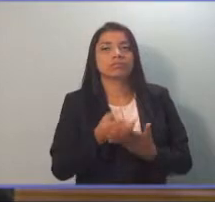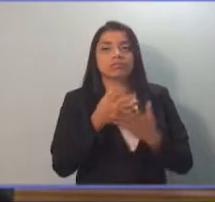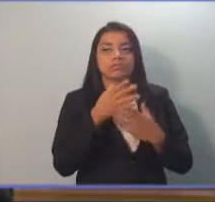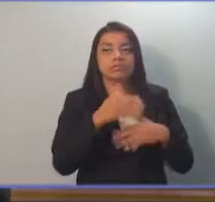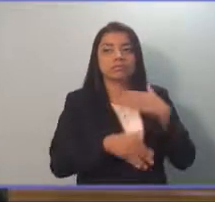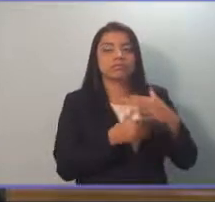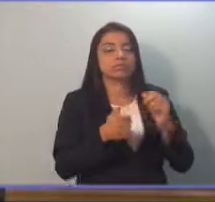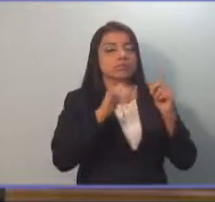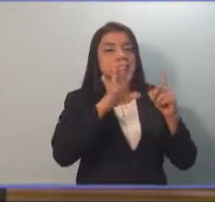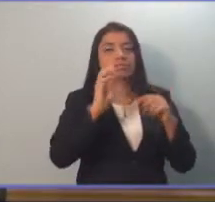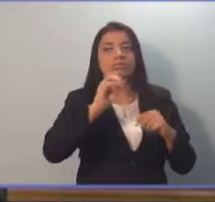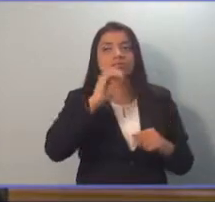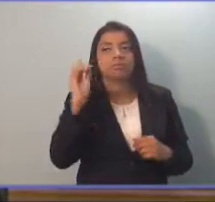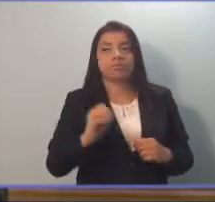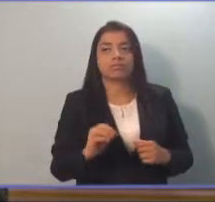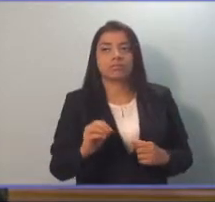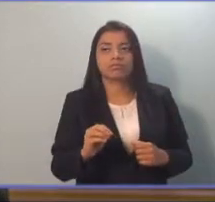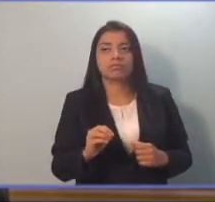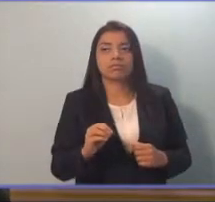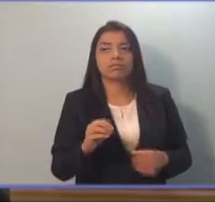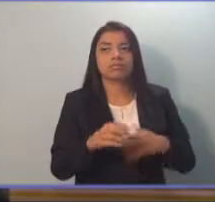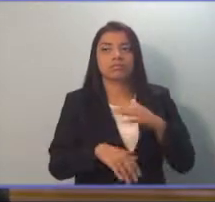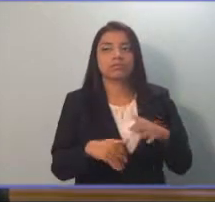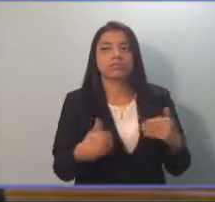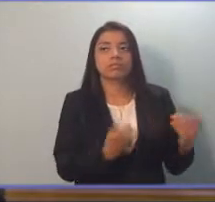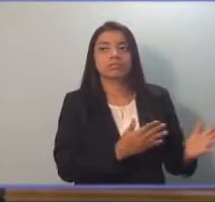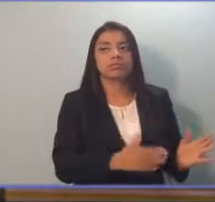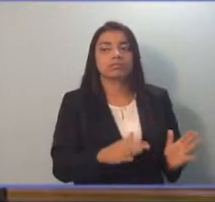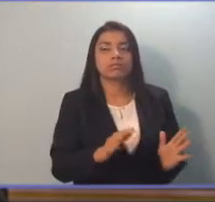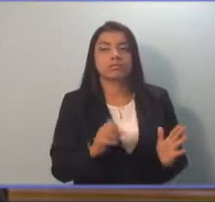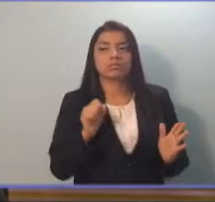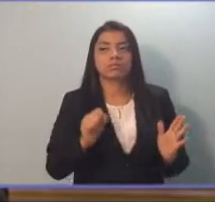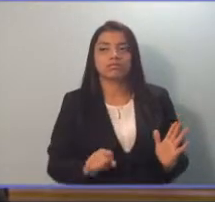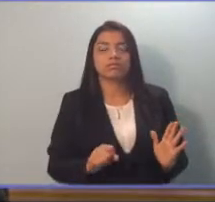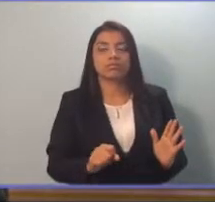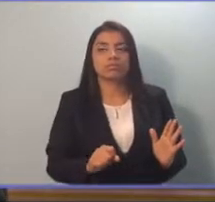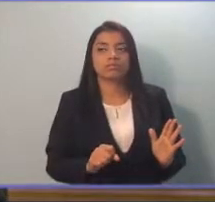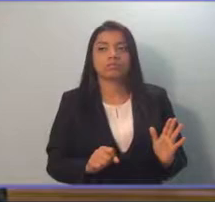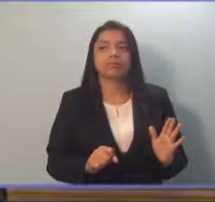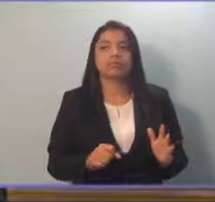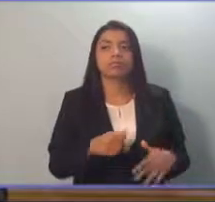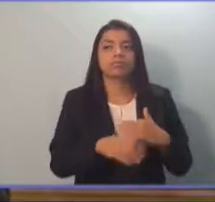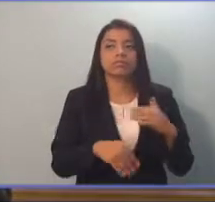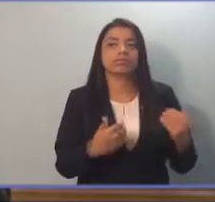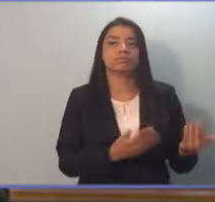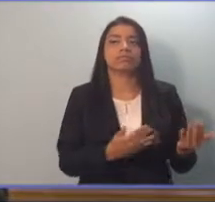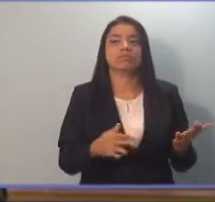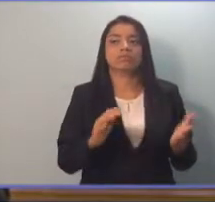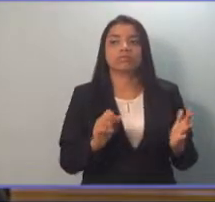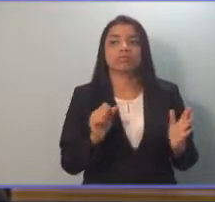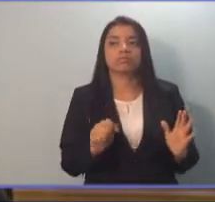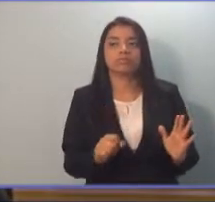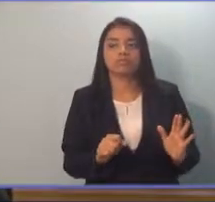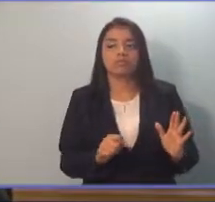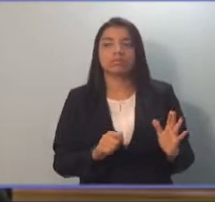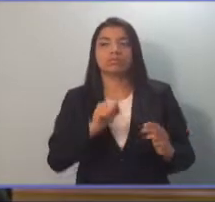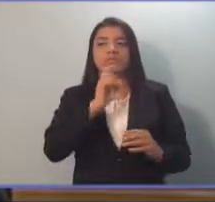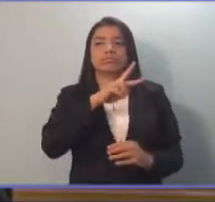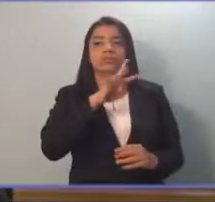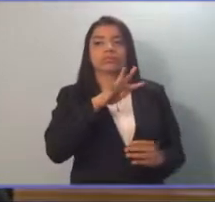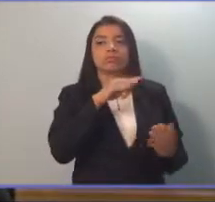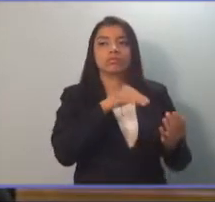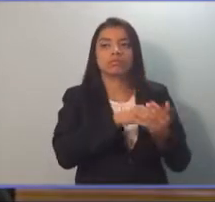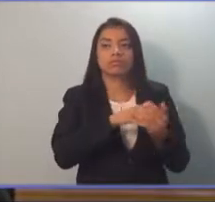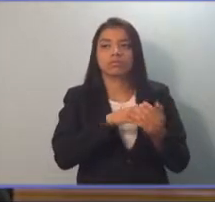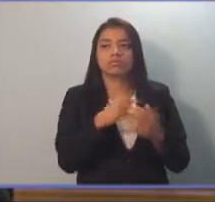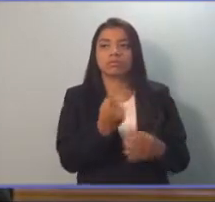más del 60%. Son 15 centros penitenciarios con una población de 24.000 personas